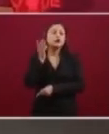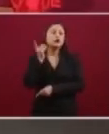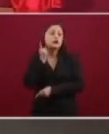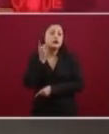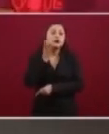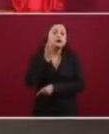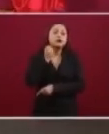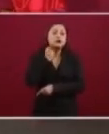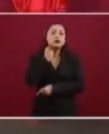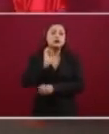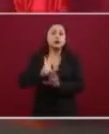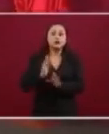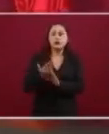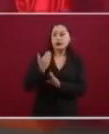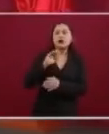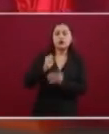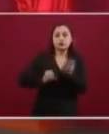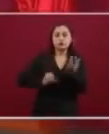de que si en este momento hay